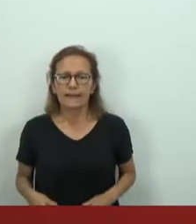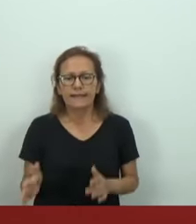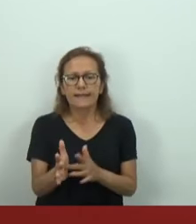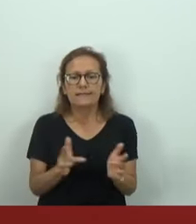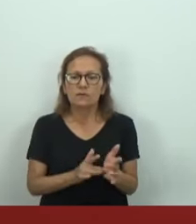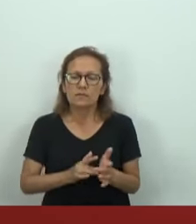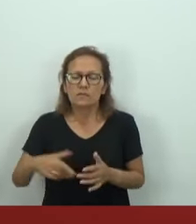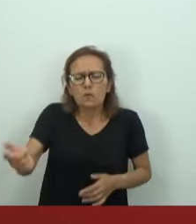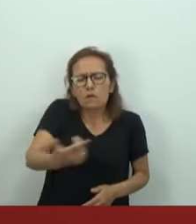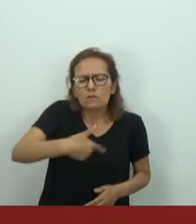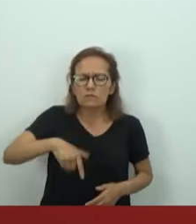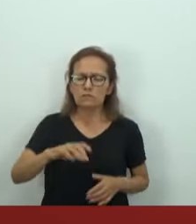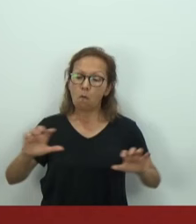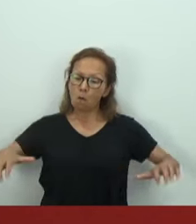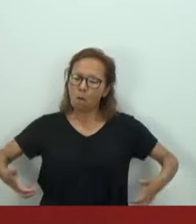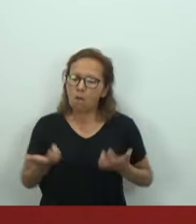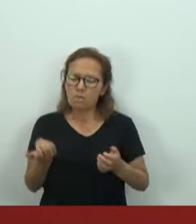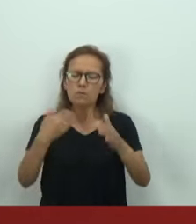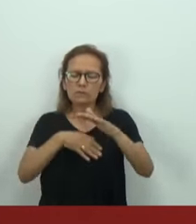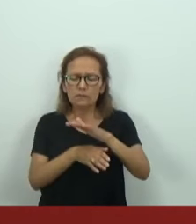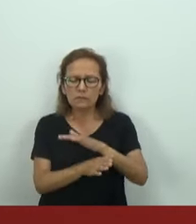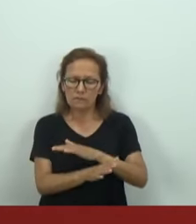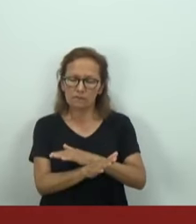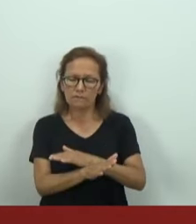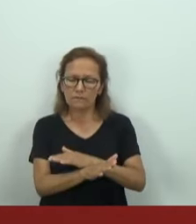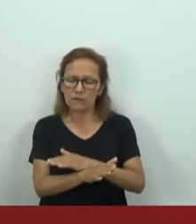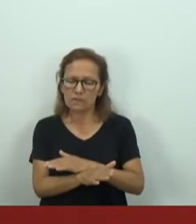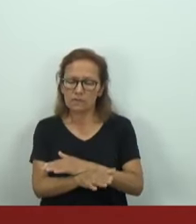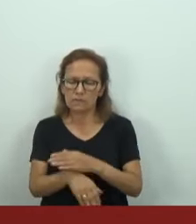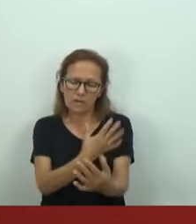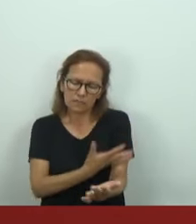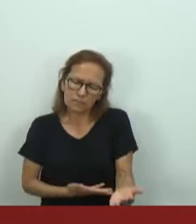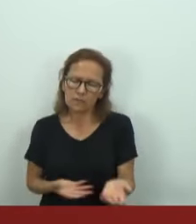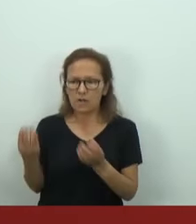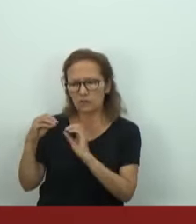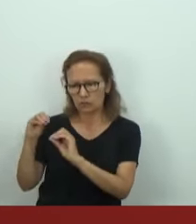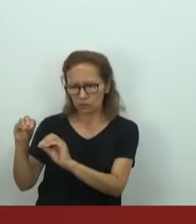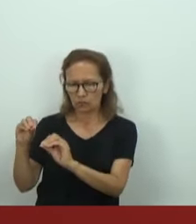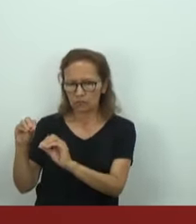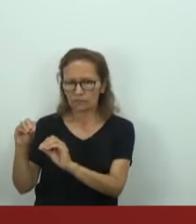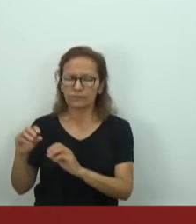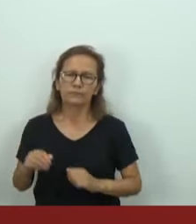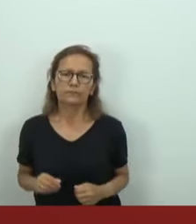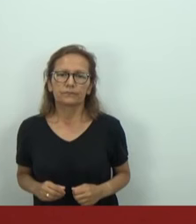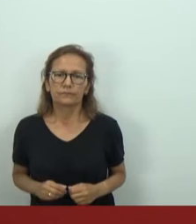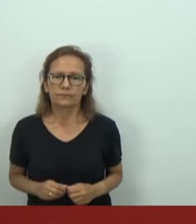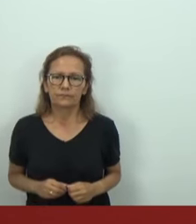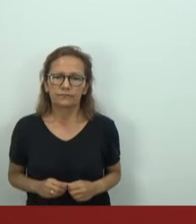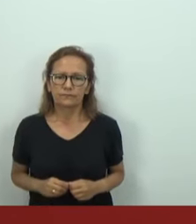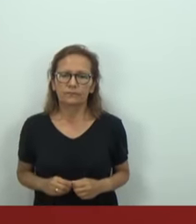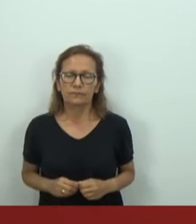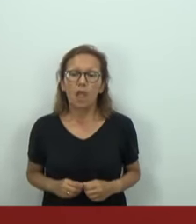que Él compró, que Él ganó con su propia sangre, con